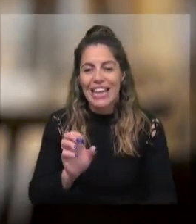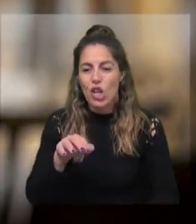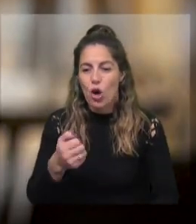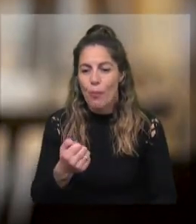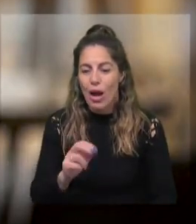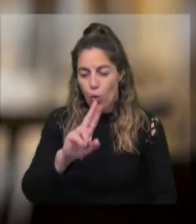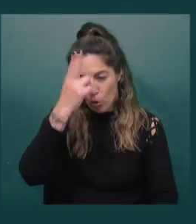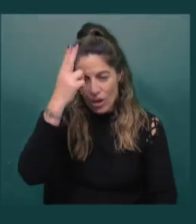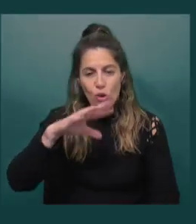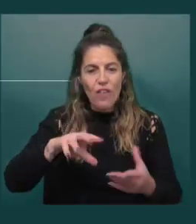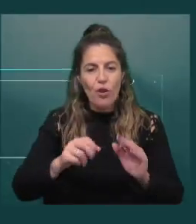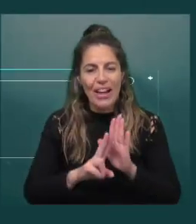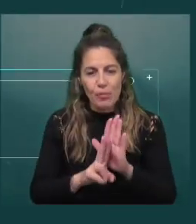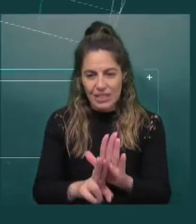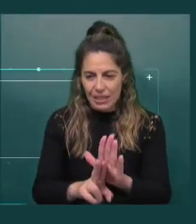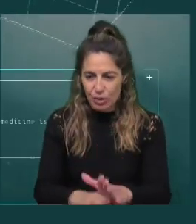escala representativa.